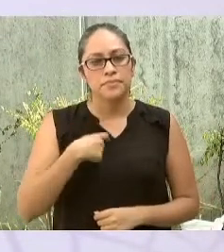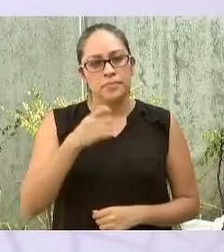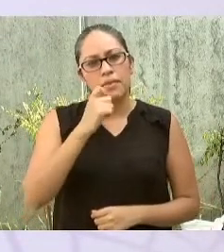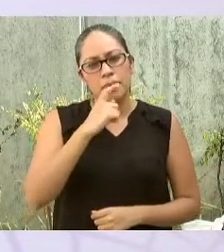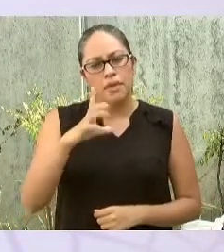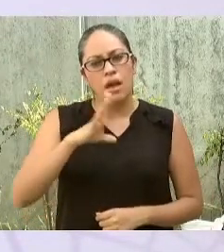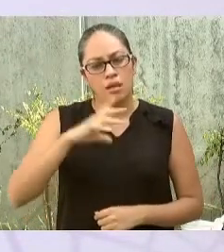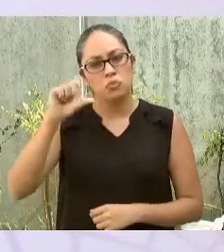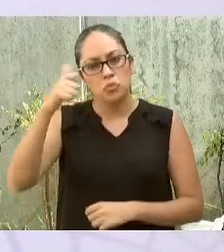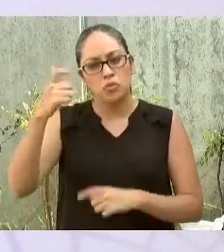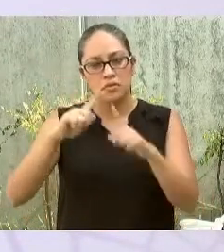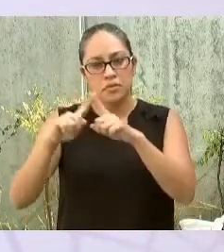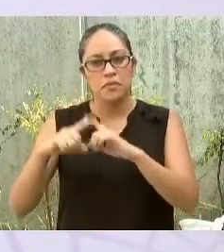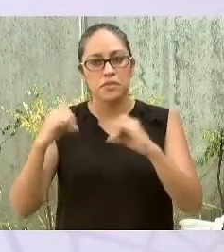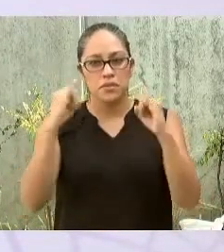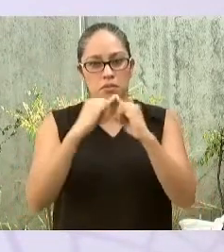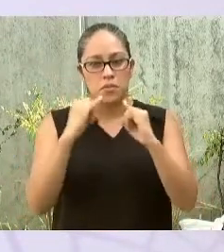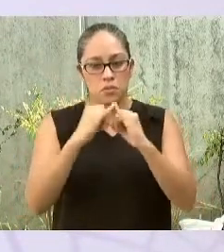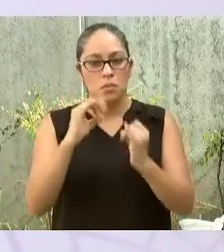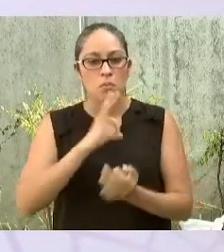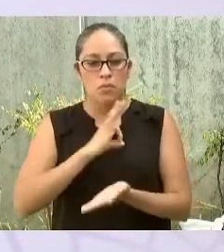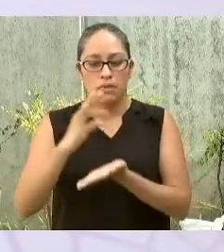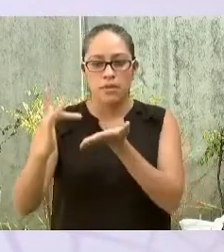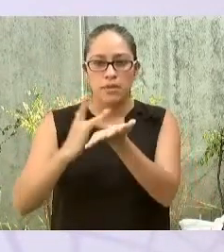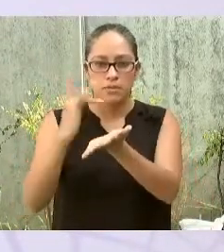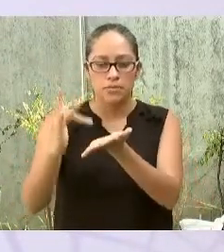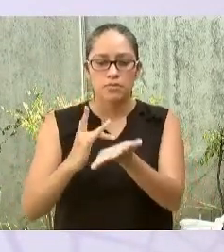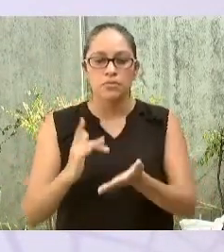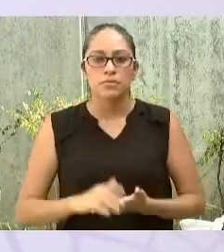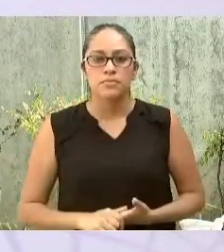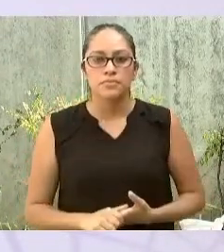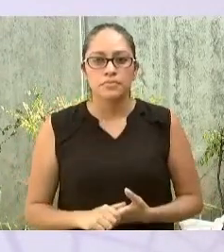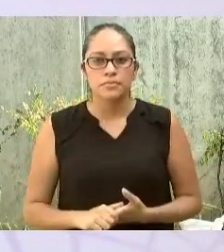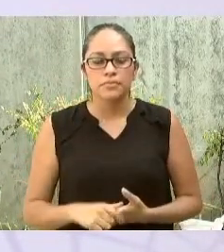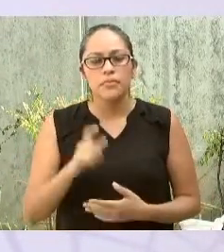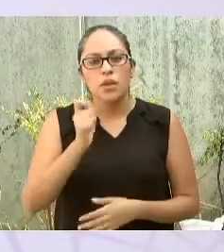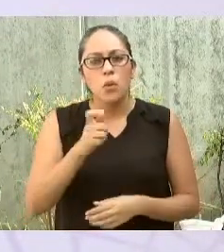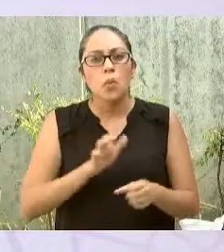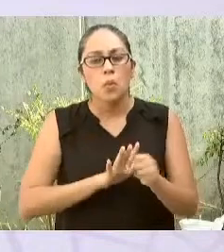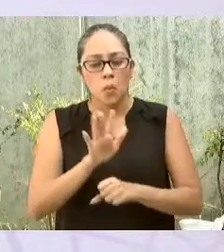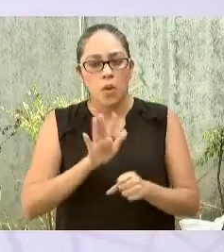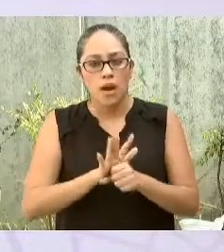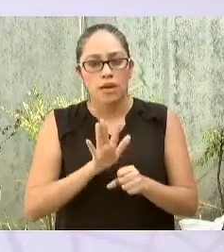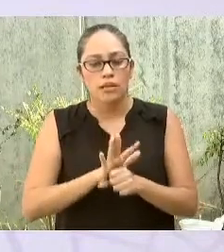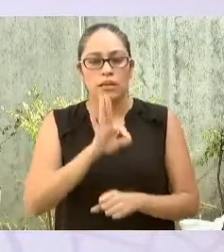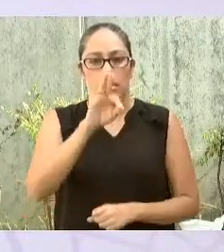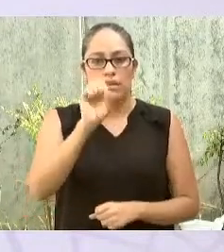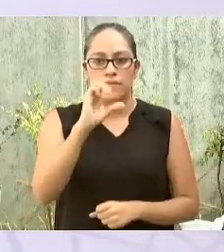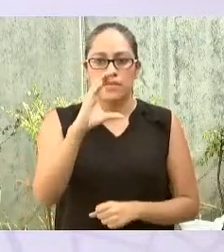otras instituciones del Estado que apoyan. Es el caso de la Fiscalía